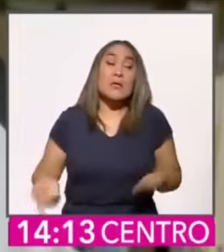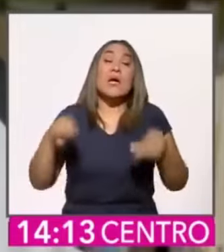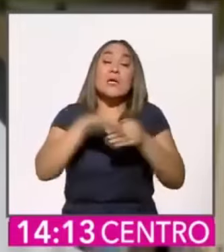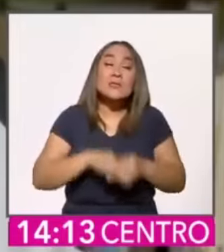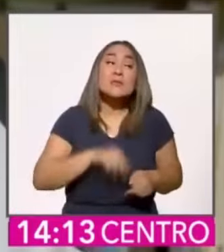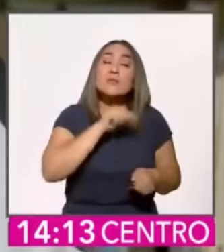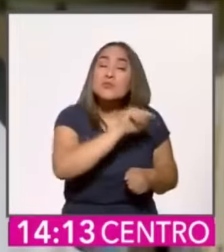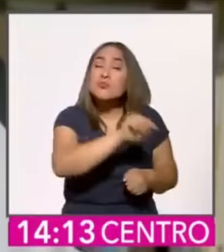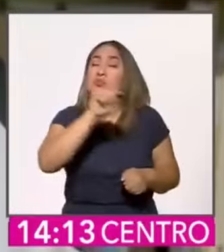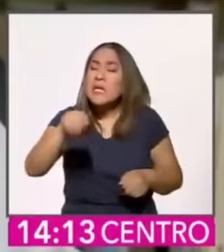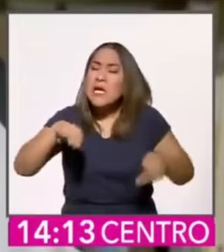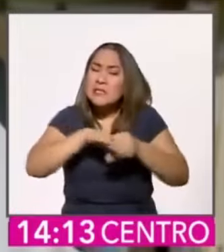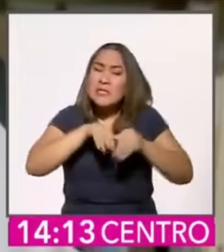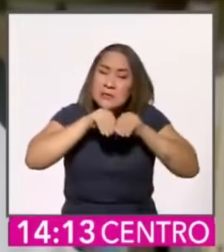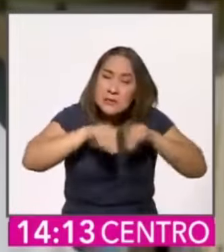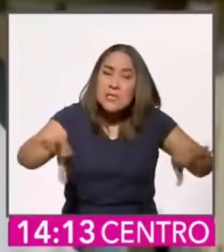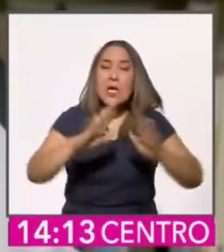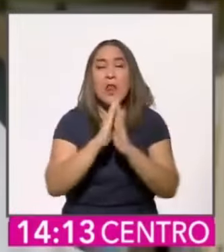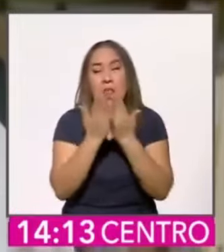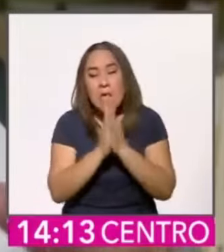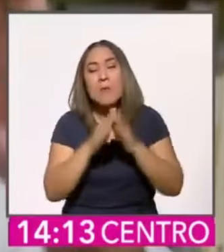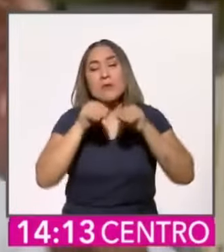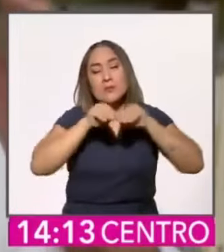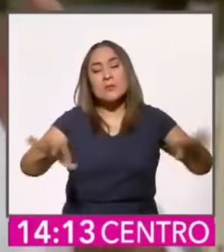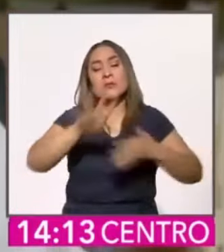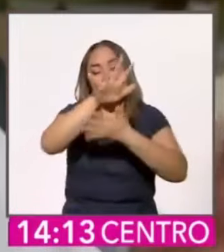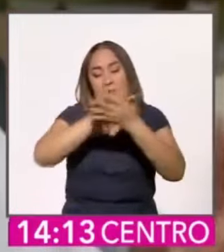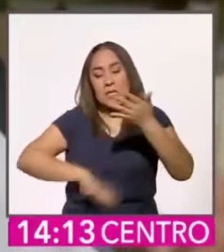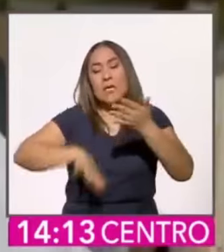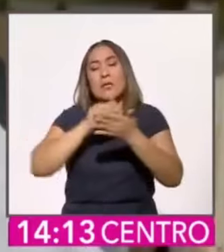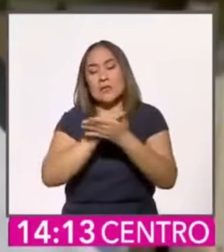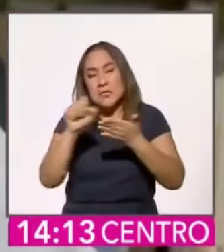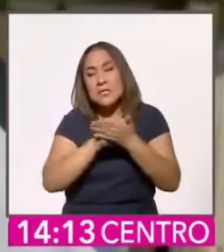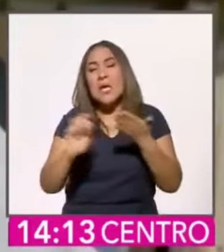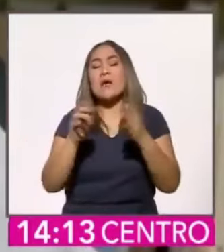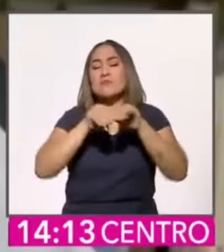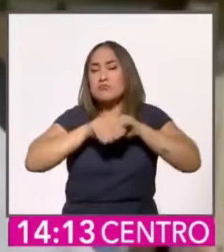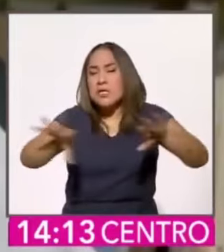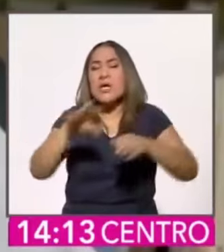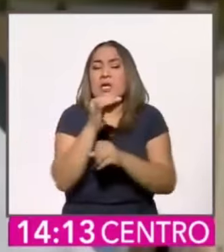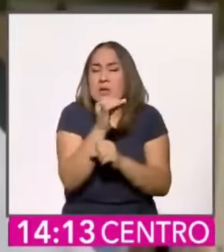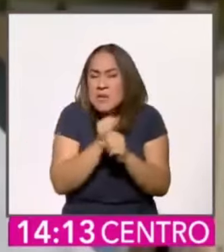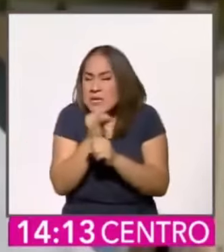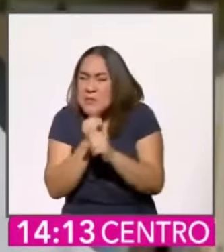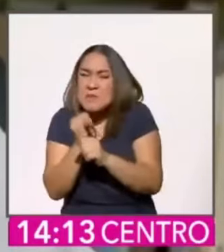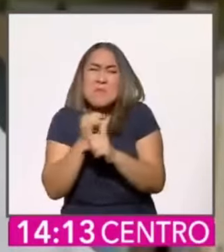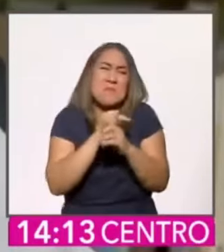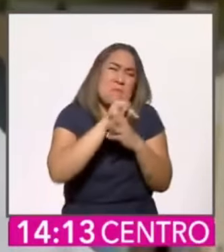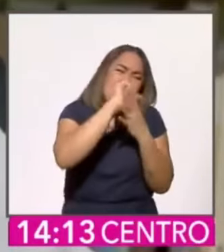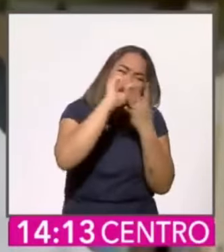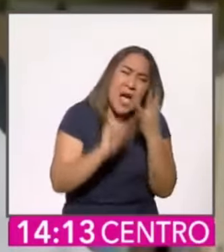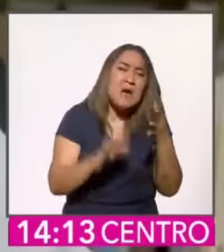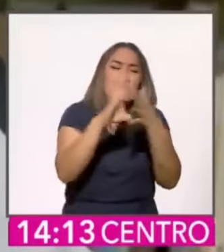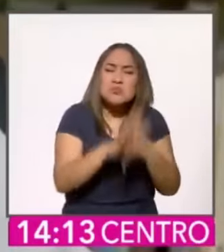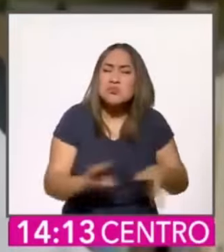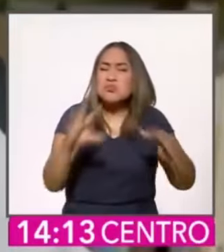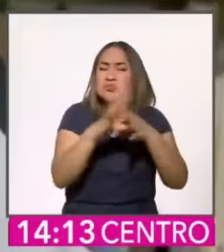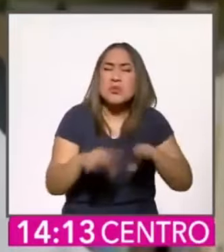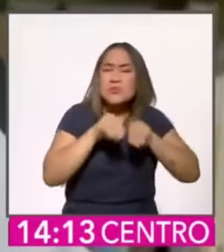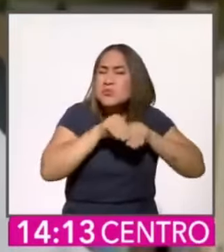otro se publican los libros, los ensayos, las investigaciones, los libelos que lo pintan sin